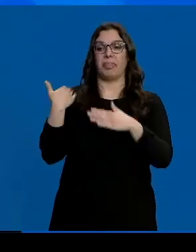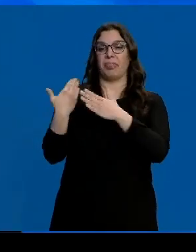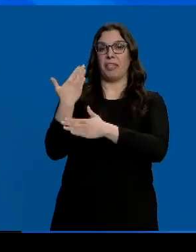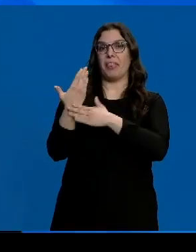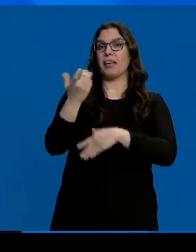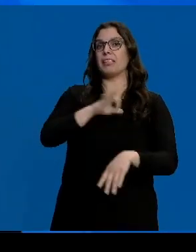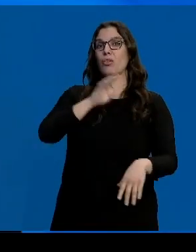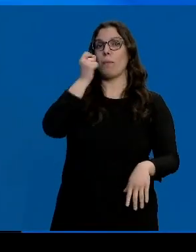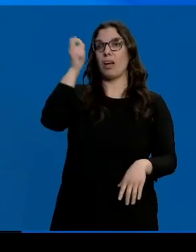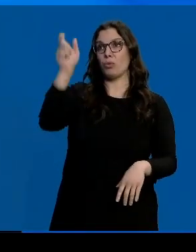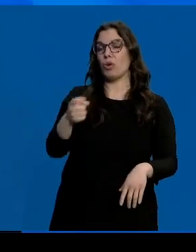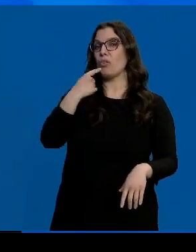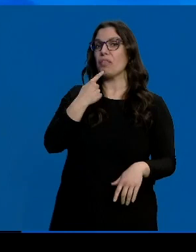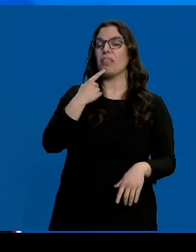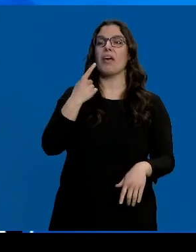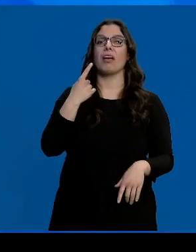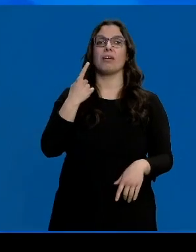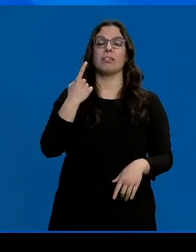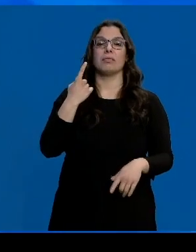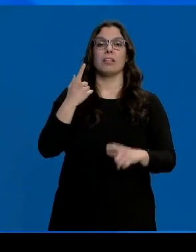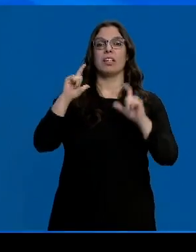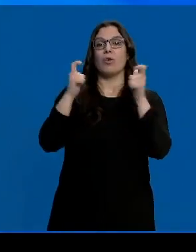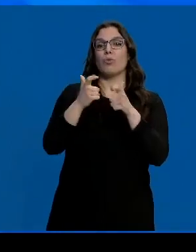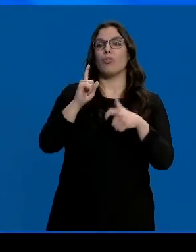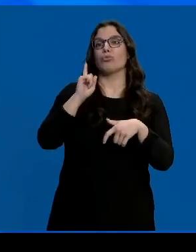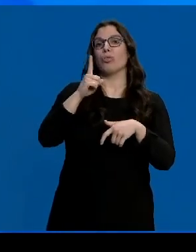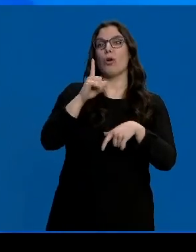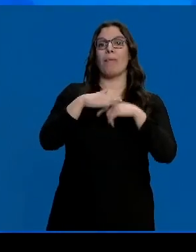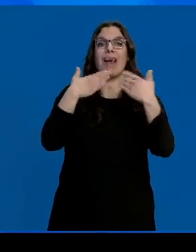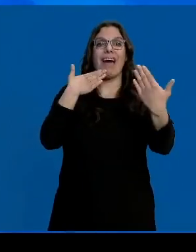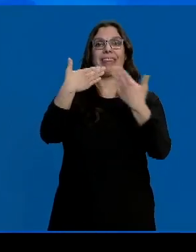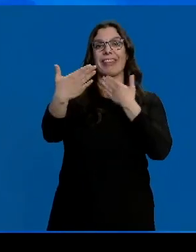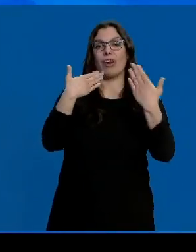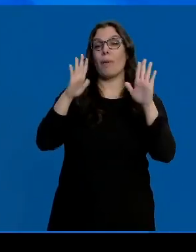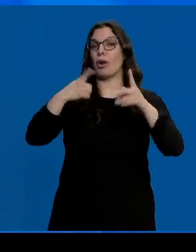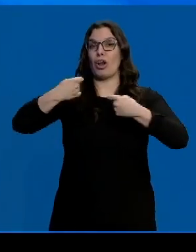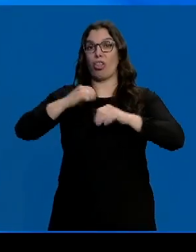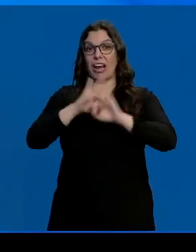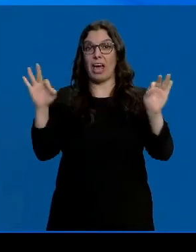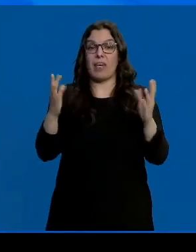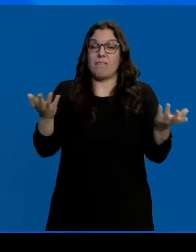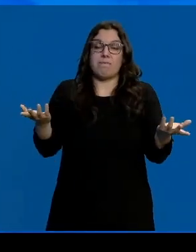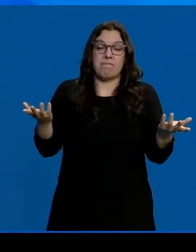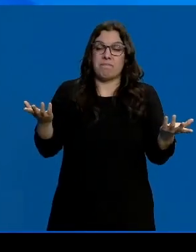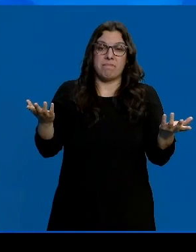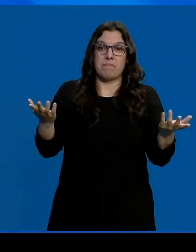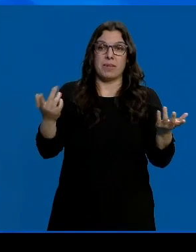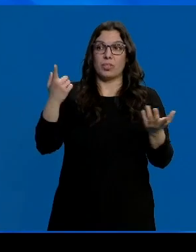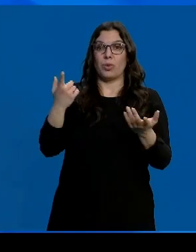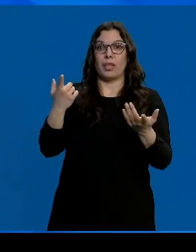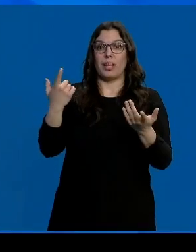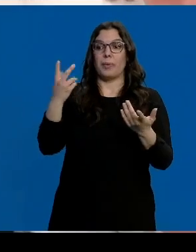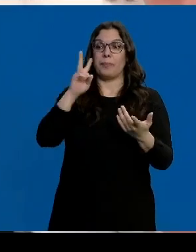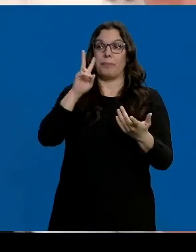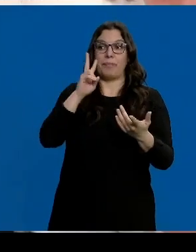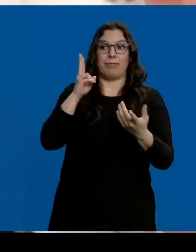días el señor Mañueco, diciendo que solamente se va a sentar a dialogar, pero no a negociar, desde luego con esas premisas lo